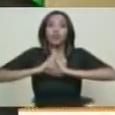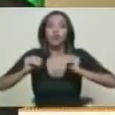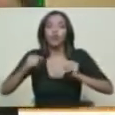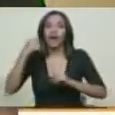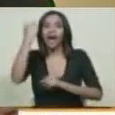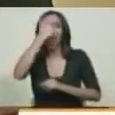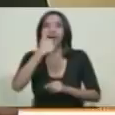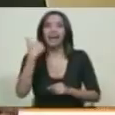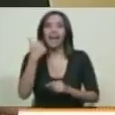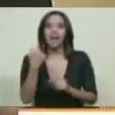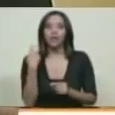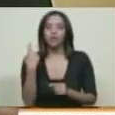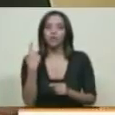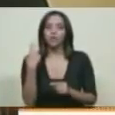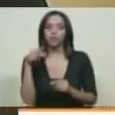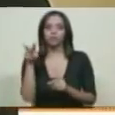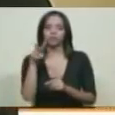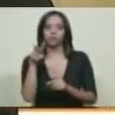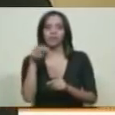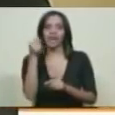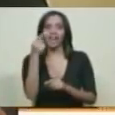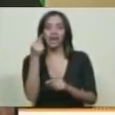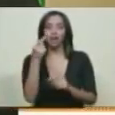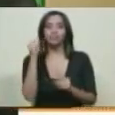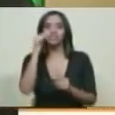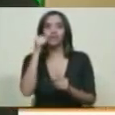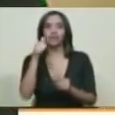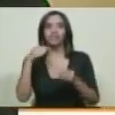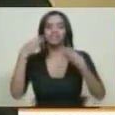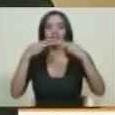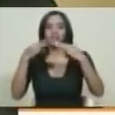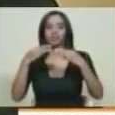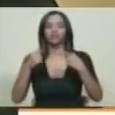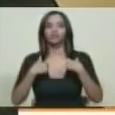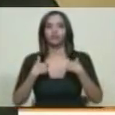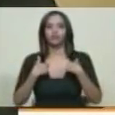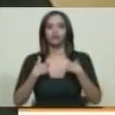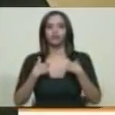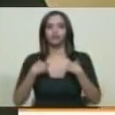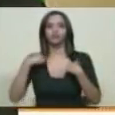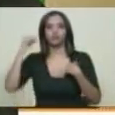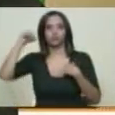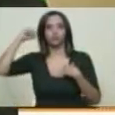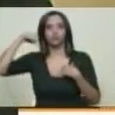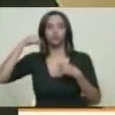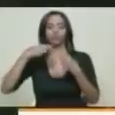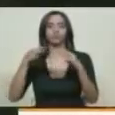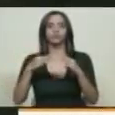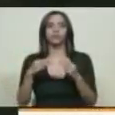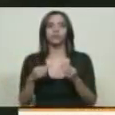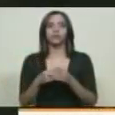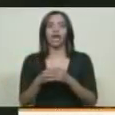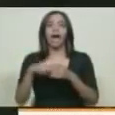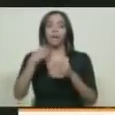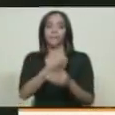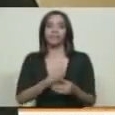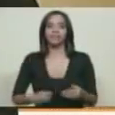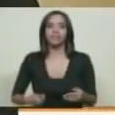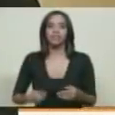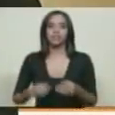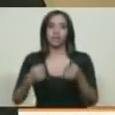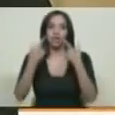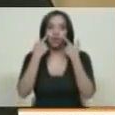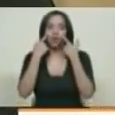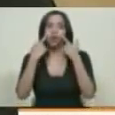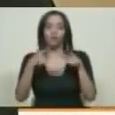las 11 y cuarto de un sábado, hice el vídeo y lo publiqué. Bueno, fue viral, el presidente mismo se refirió